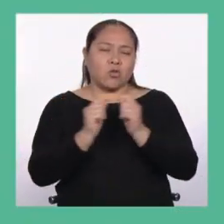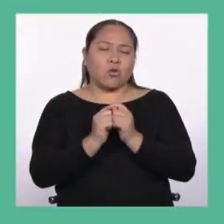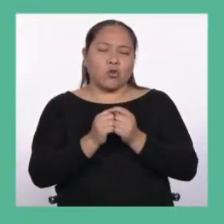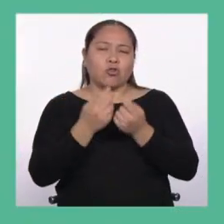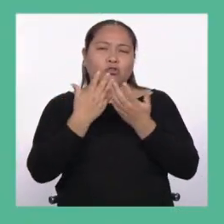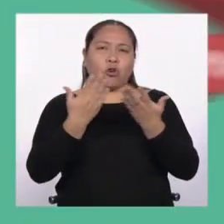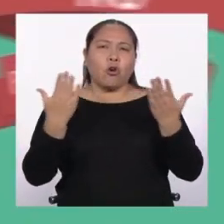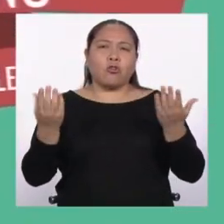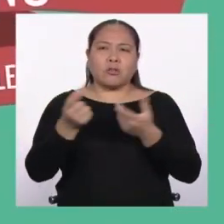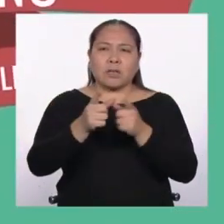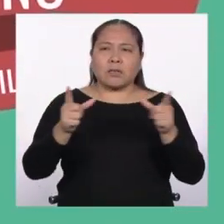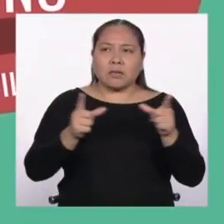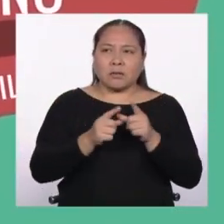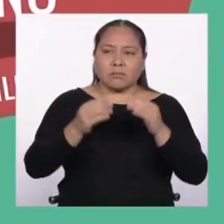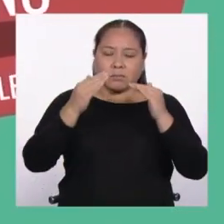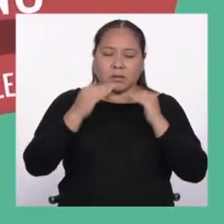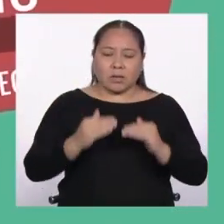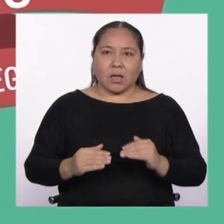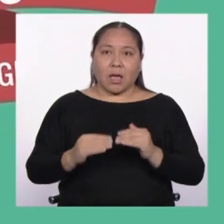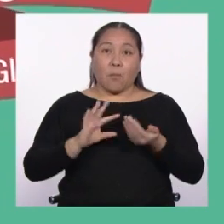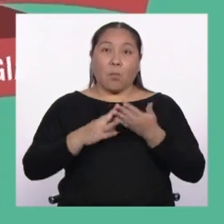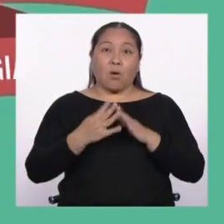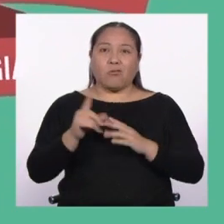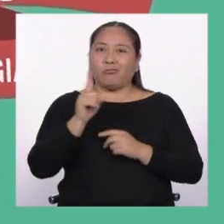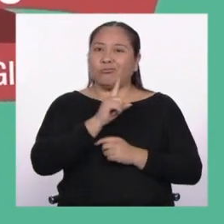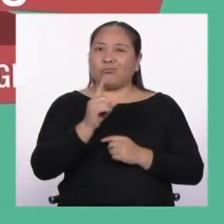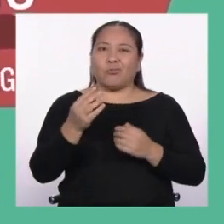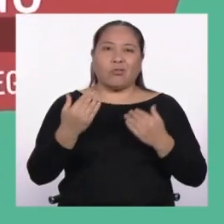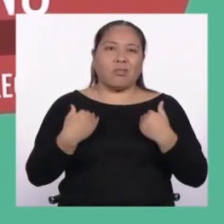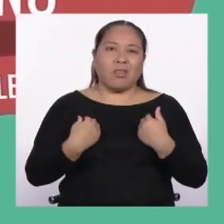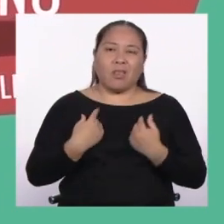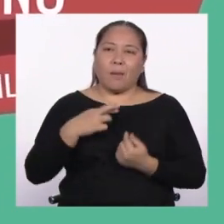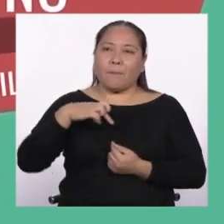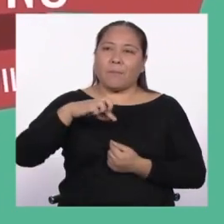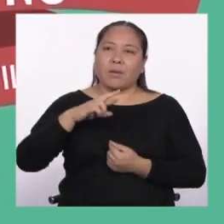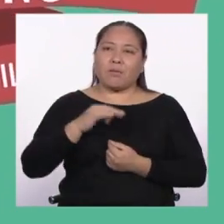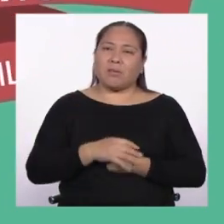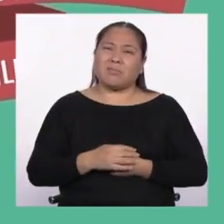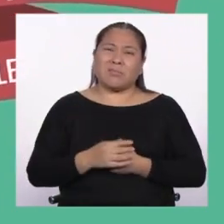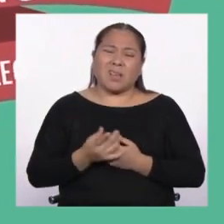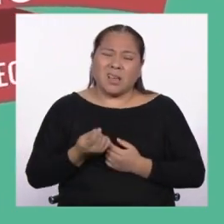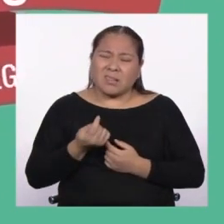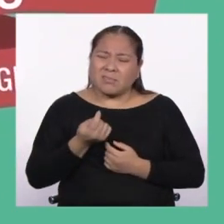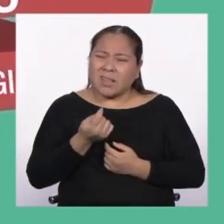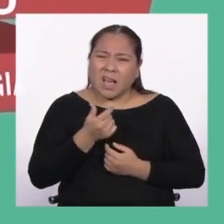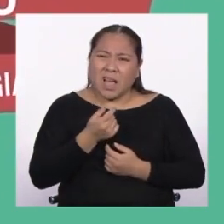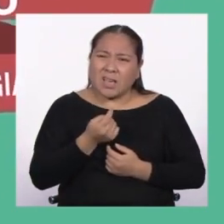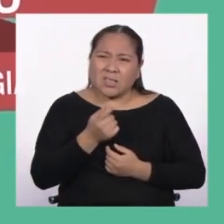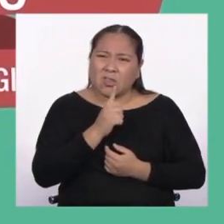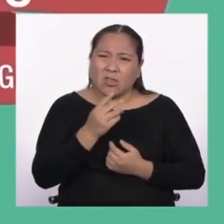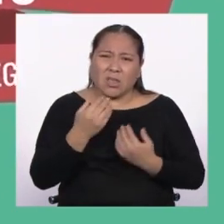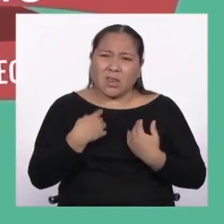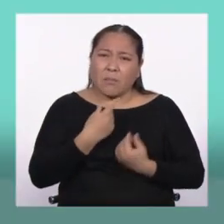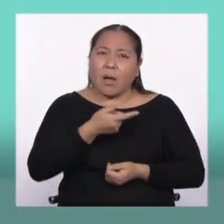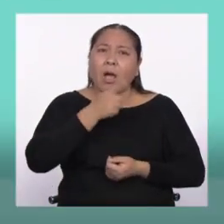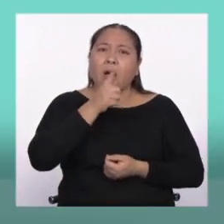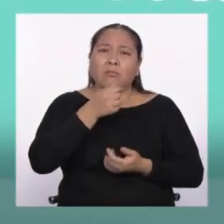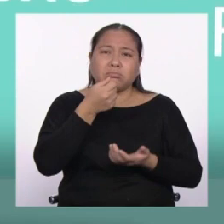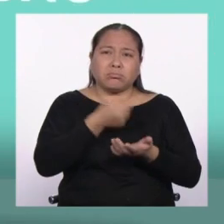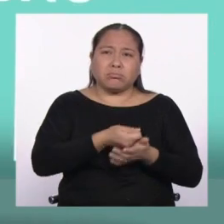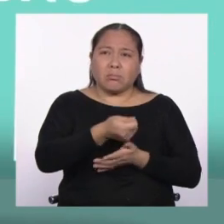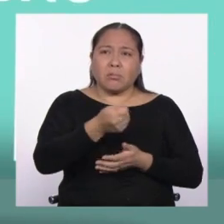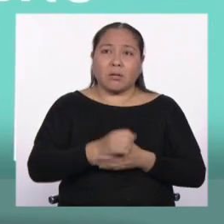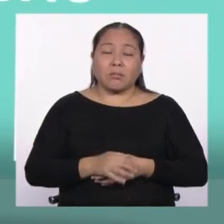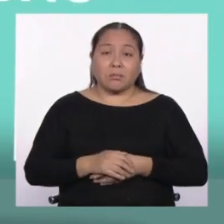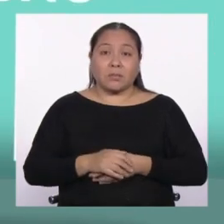eran conocidos como los no privilegiados, porque en su mayoría a las justas les alcanzaba para comprarse una botella de agua. Pero hay